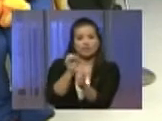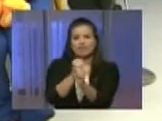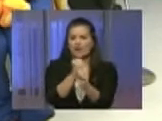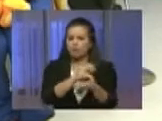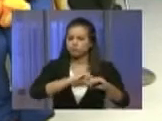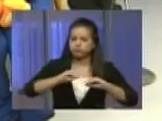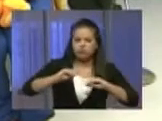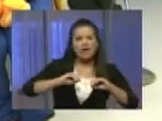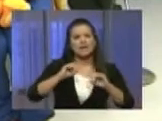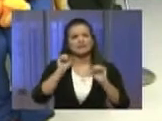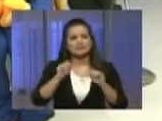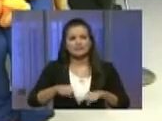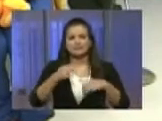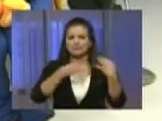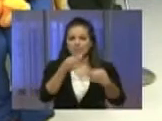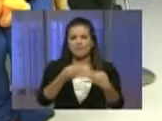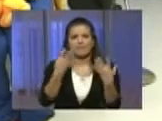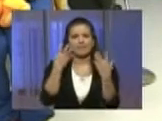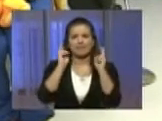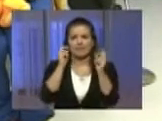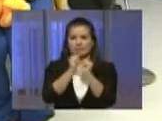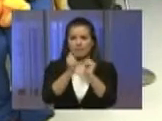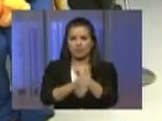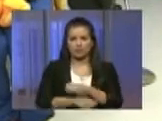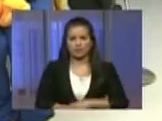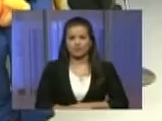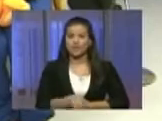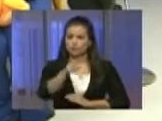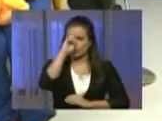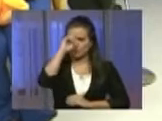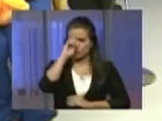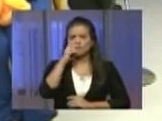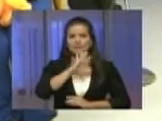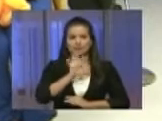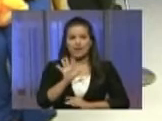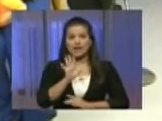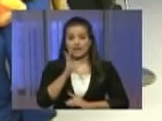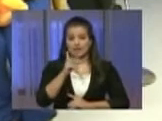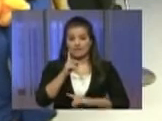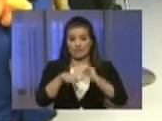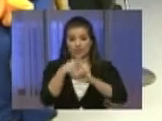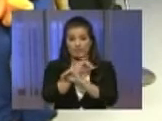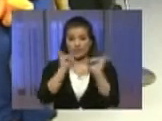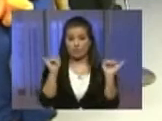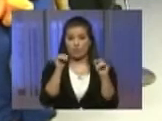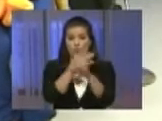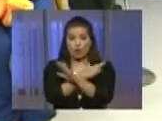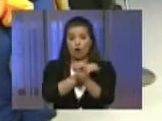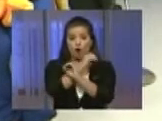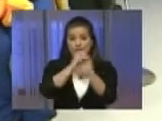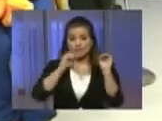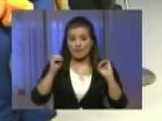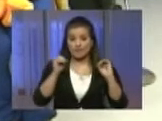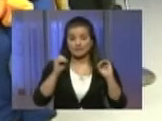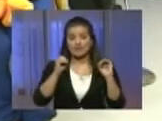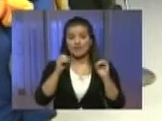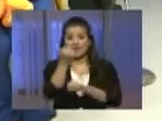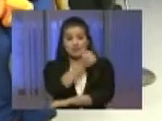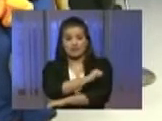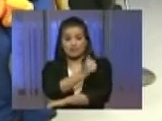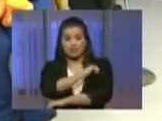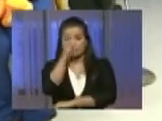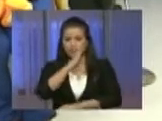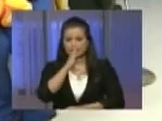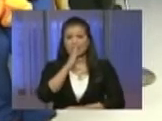de manera permanente con el deporte Usted lo ha dicho presidente inmediatamente culminando estos juegos olímpicos de Río de Janeiro